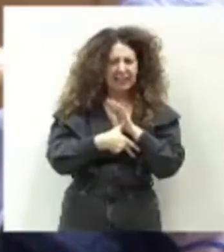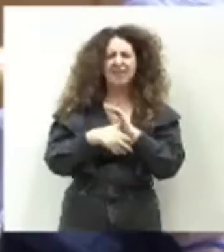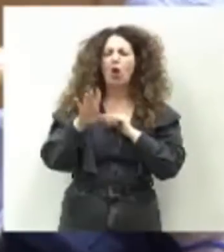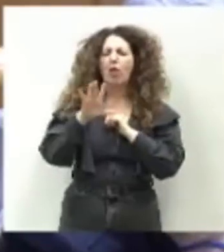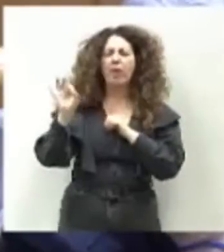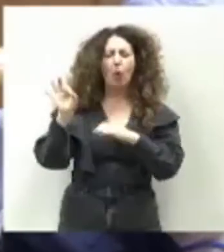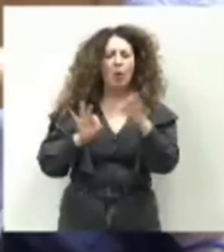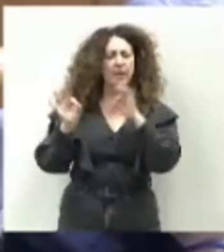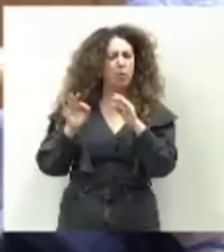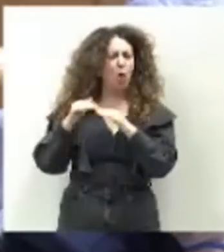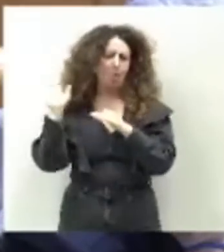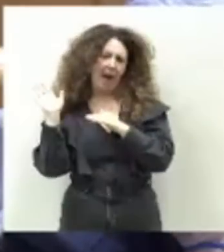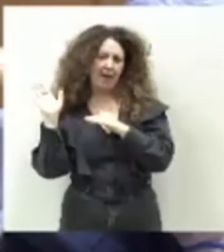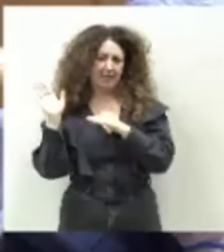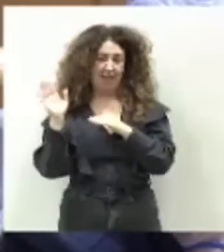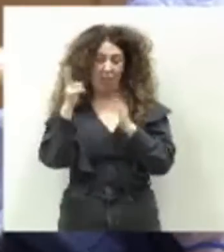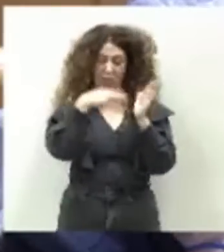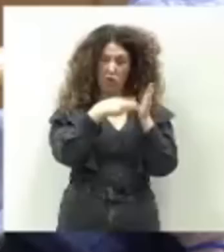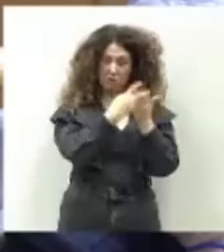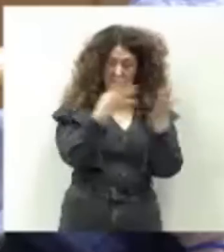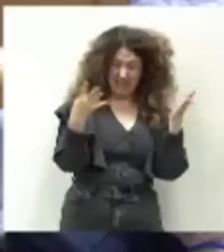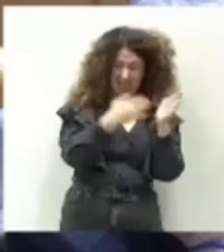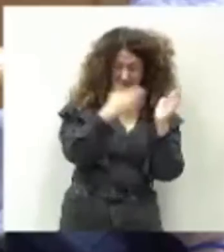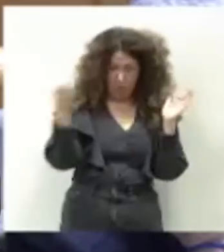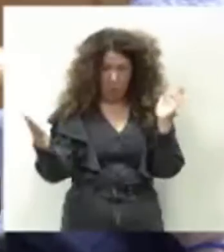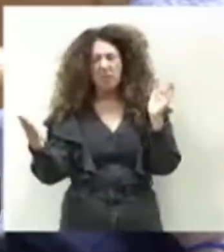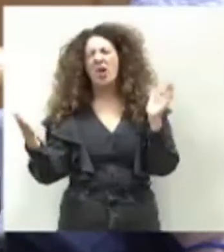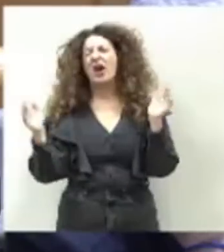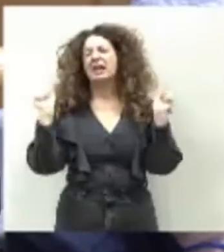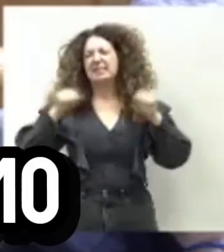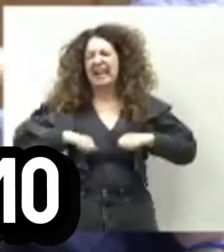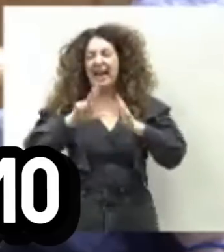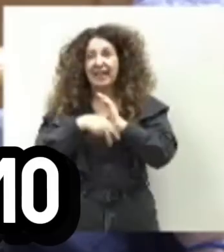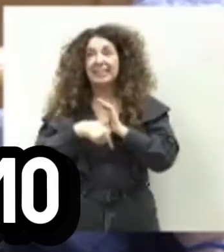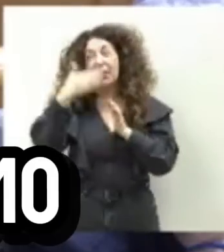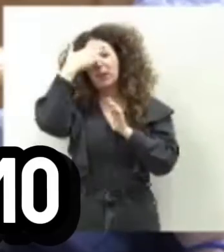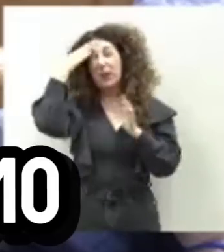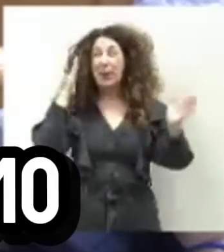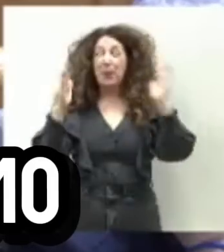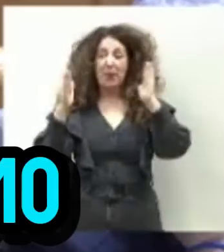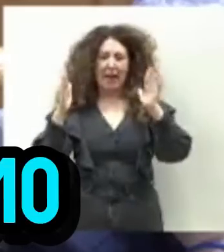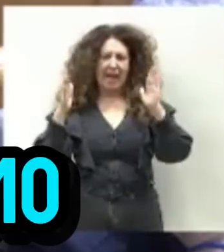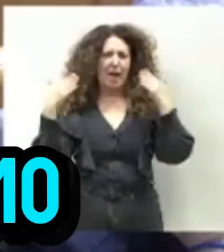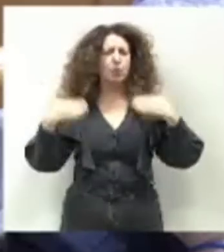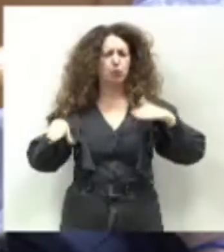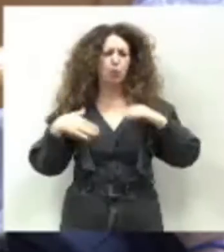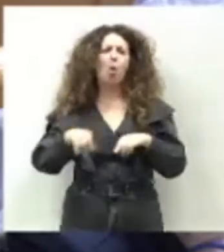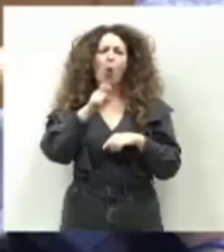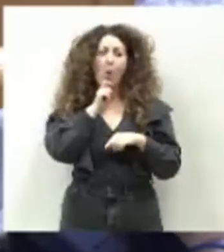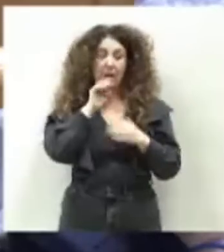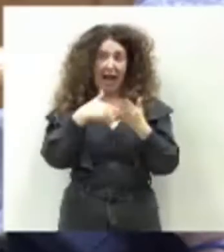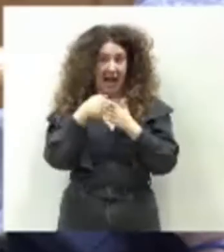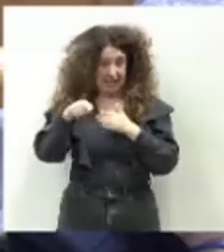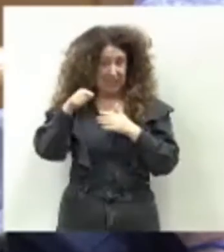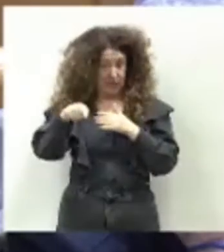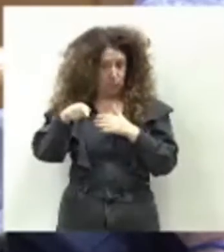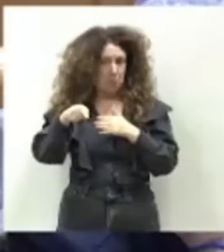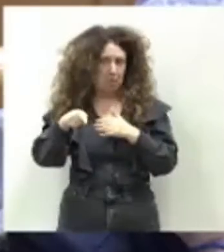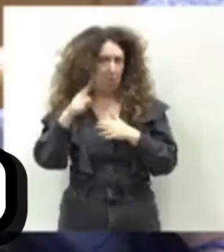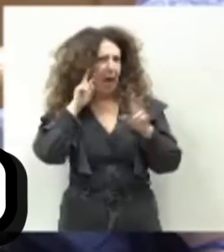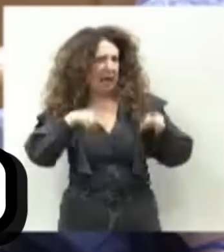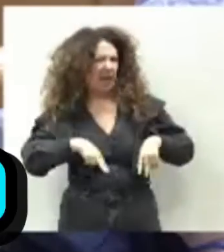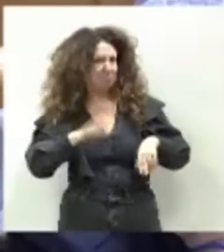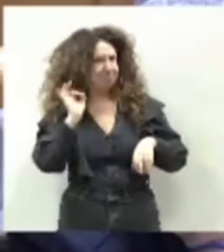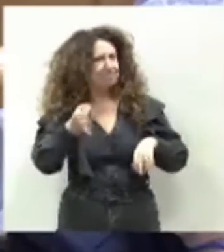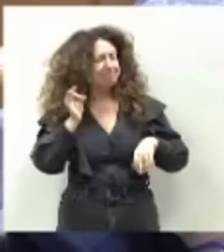2019 y los de más de una hora un 90%. El verano fue complicado, eso lo reconoció usted mismo. ¿Qué remedio le quedó? Pero